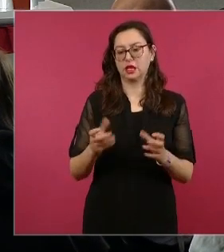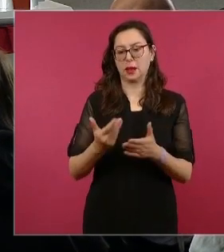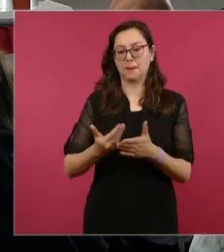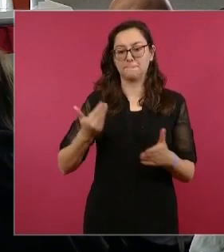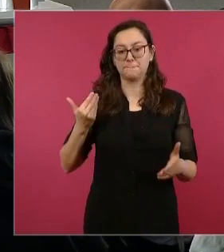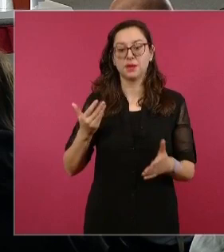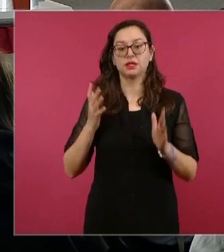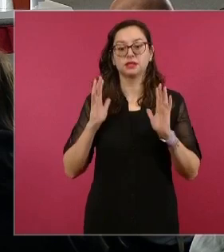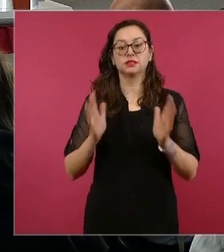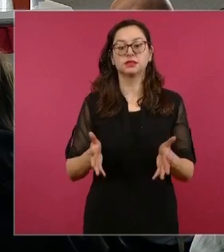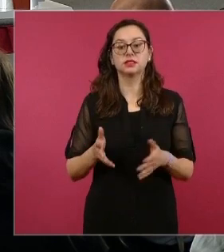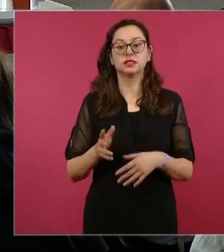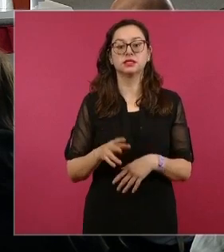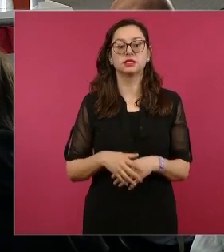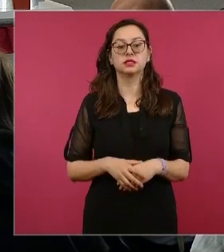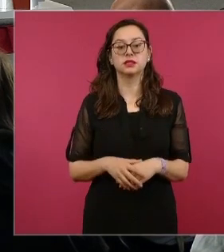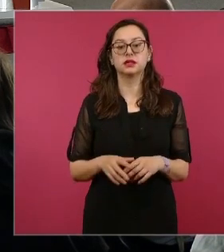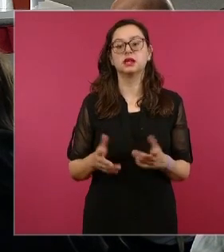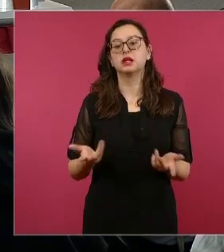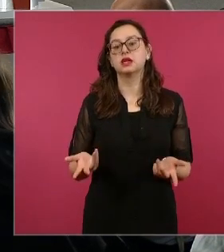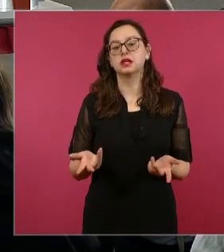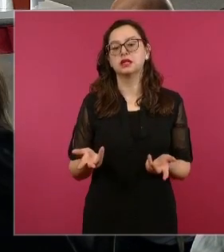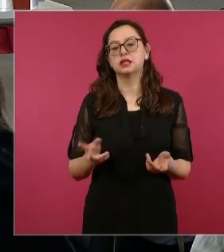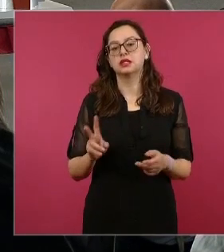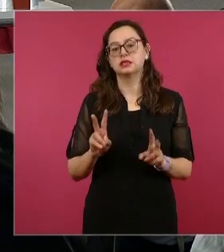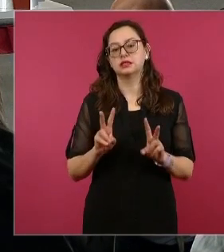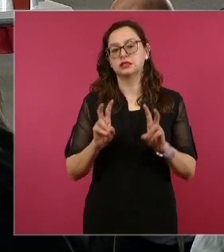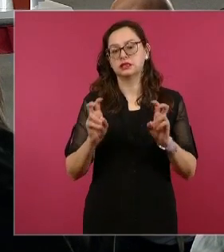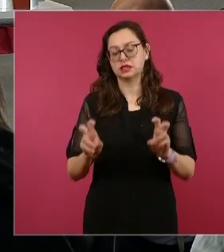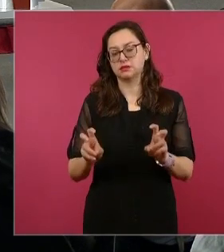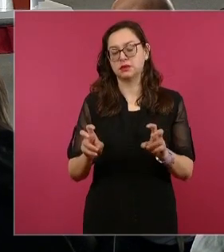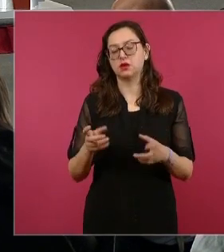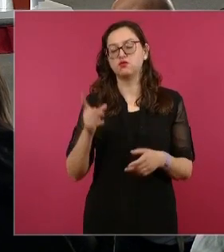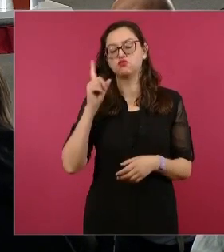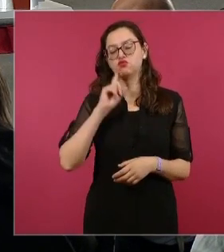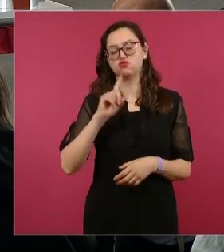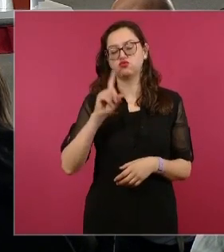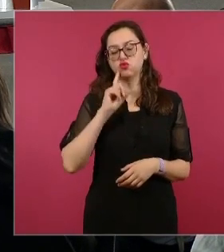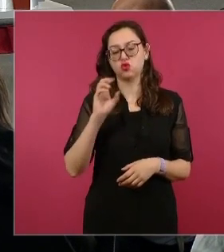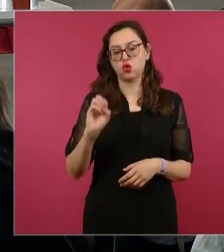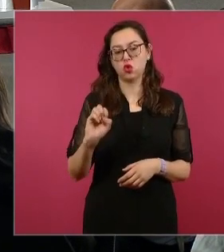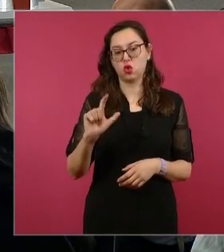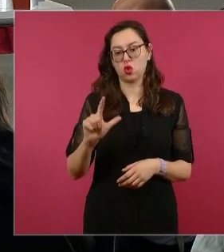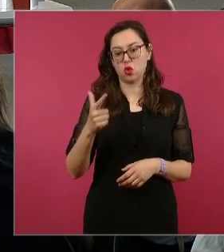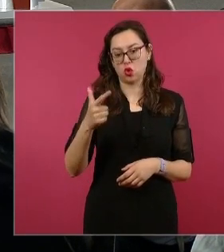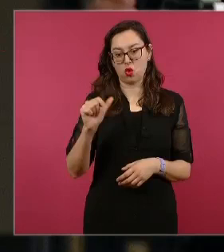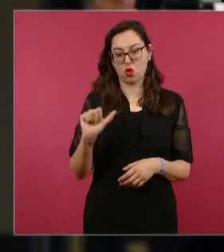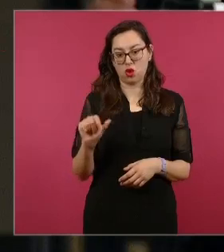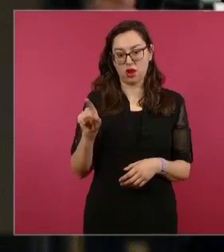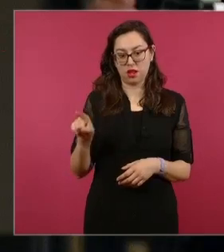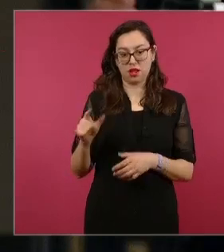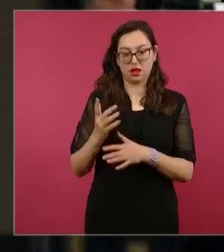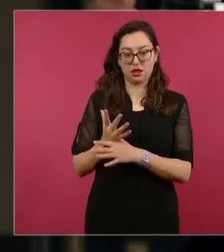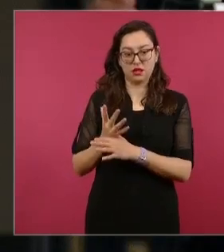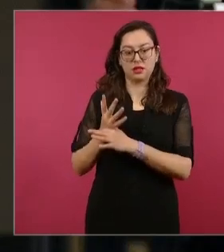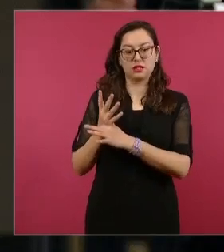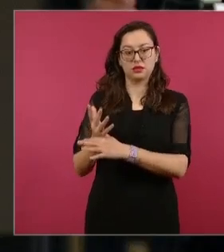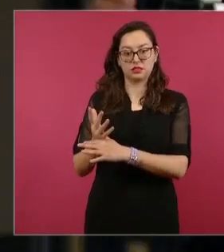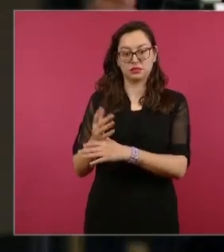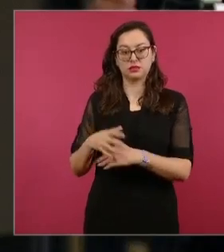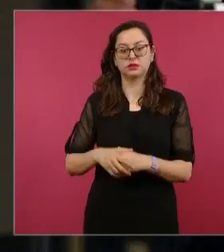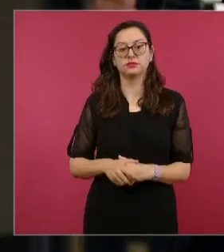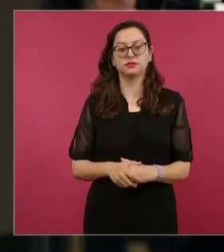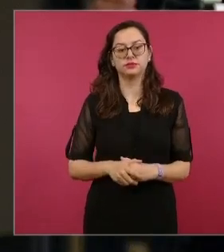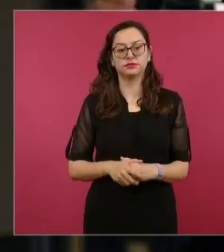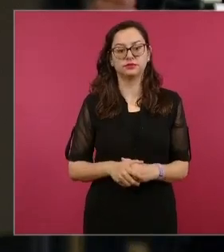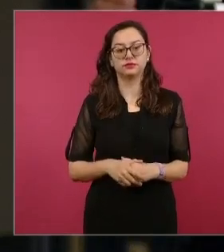al INVI. Y le envía una carta la señora Olda. Antes que todo, le dice, le doy las